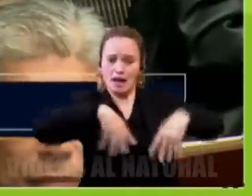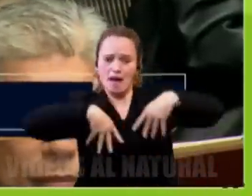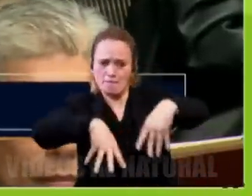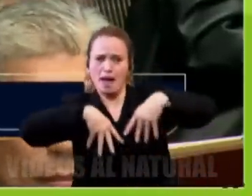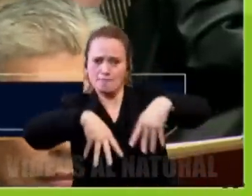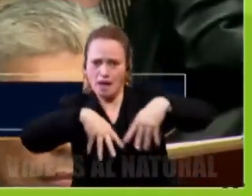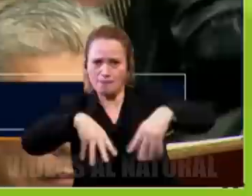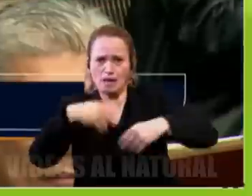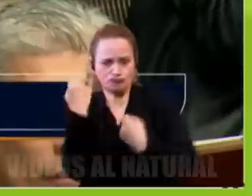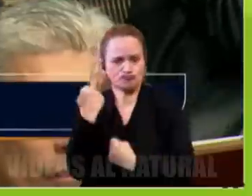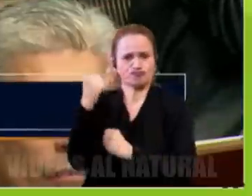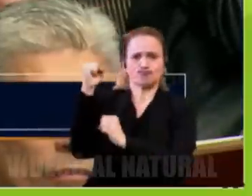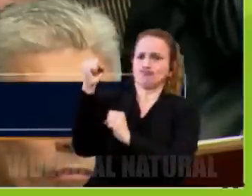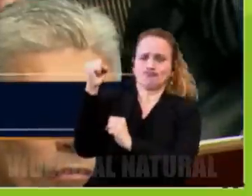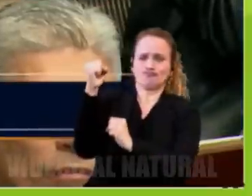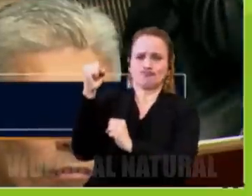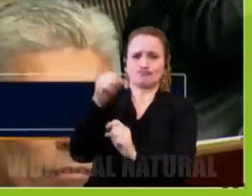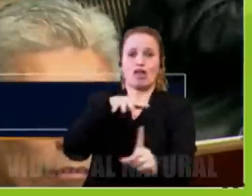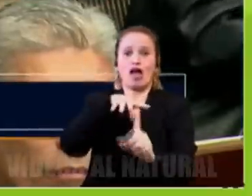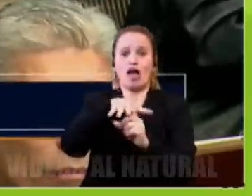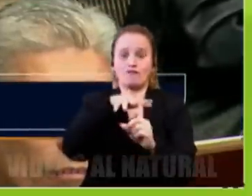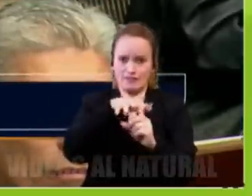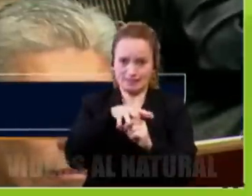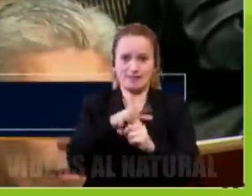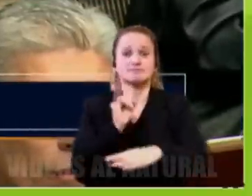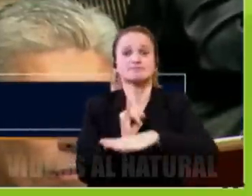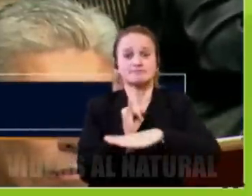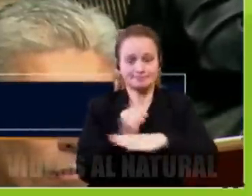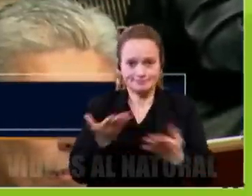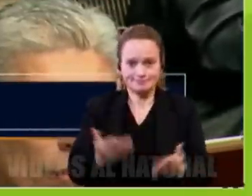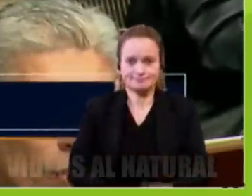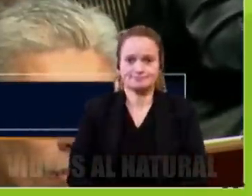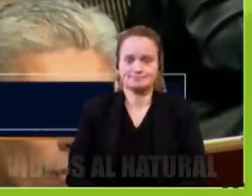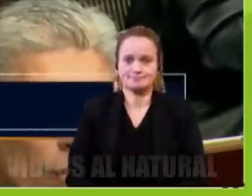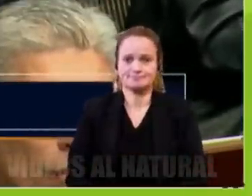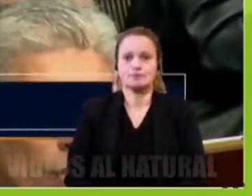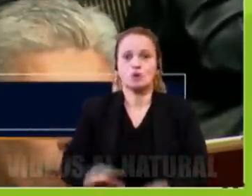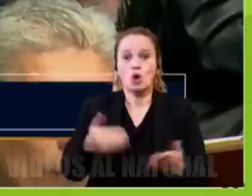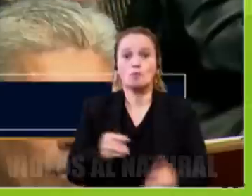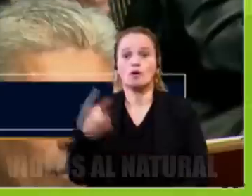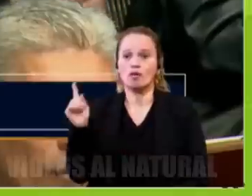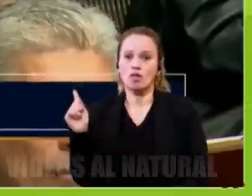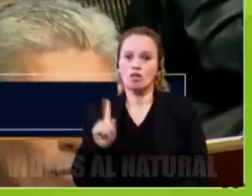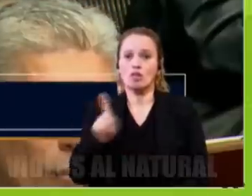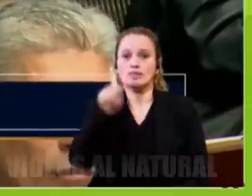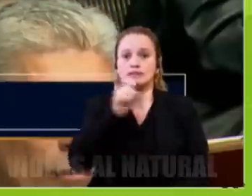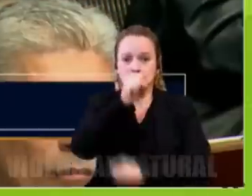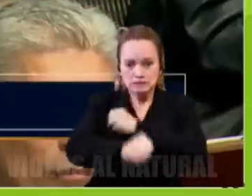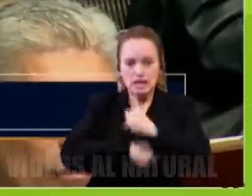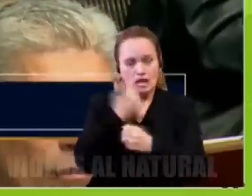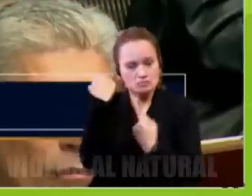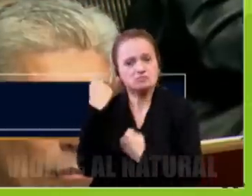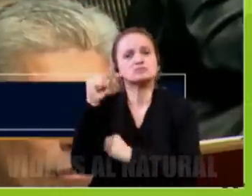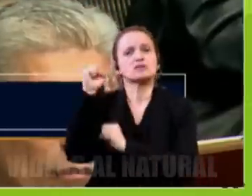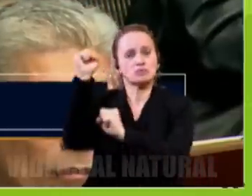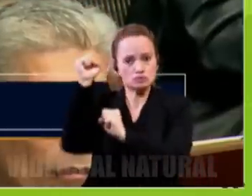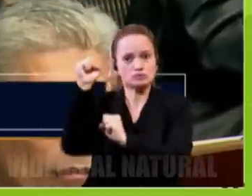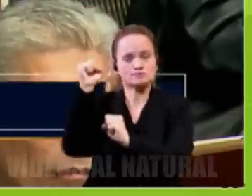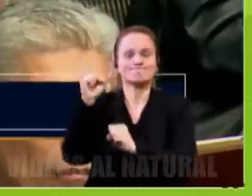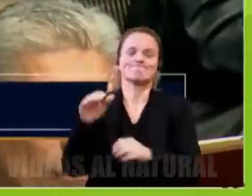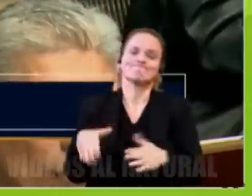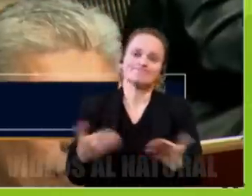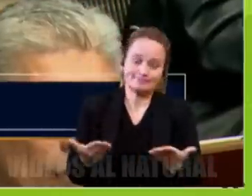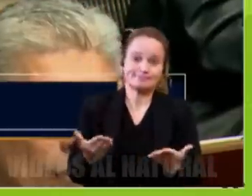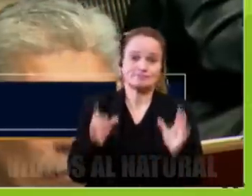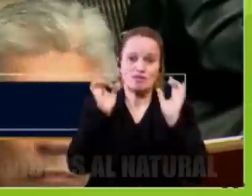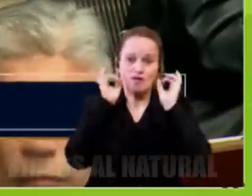revolución puede desbarajustar la institucionalidad. Llevamos 60 años en la revolución, pese